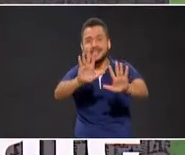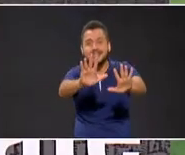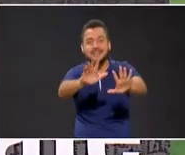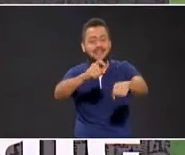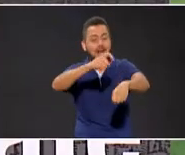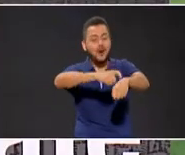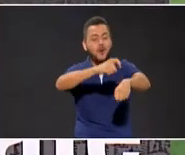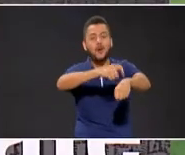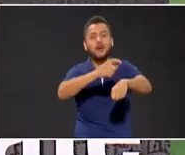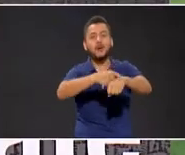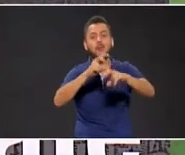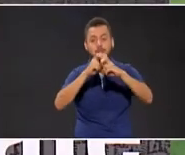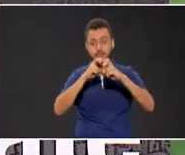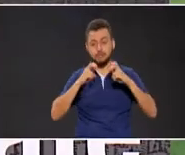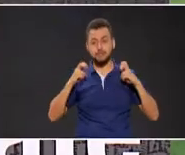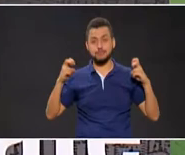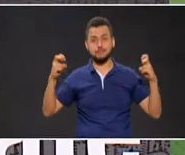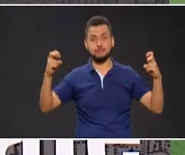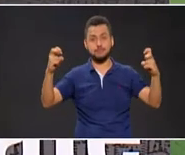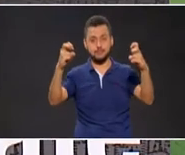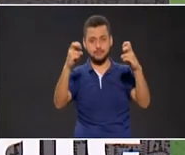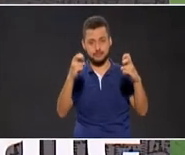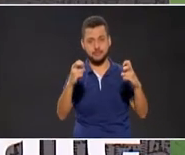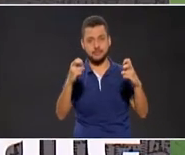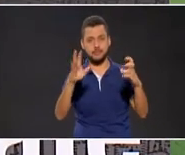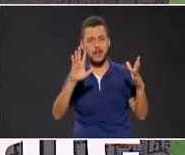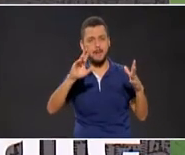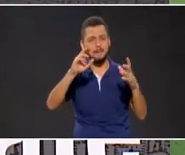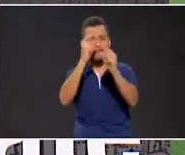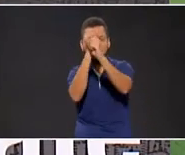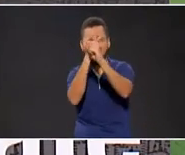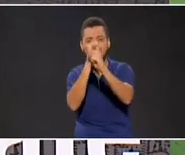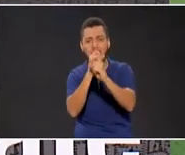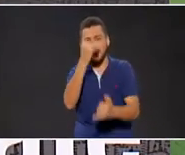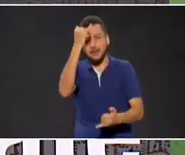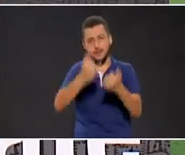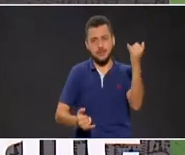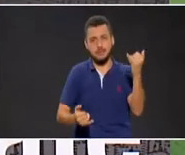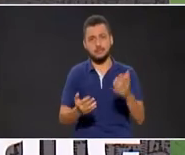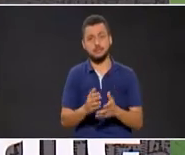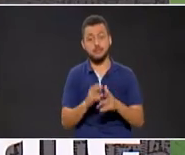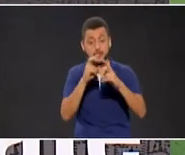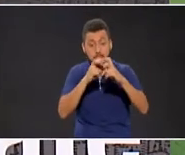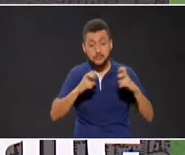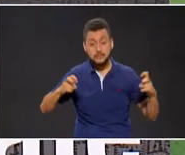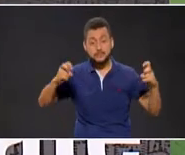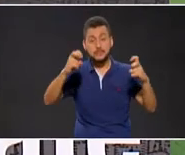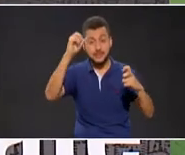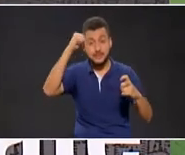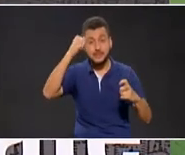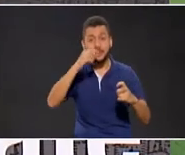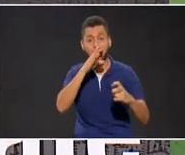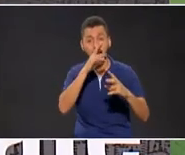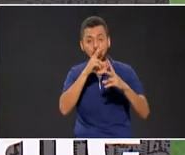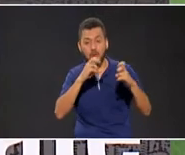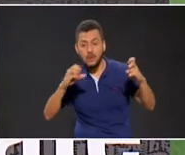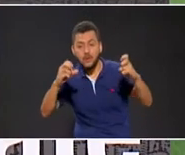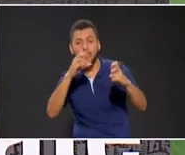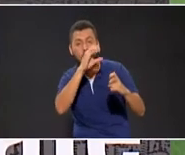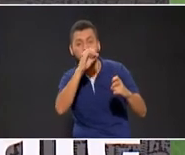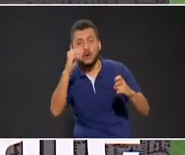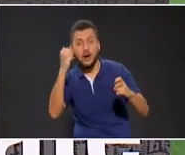del debate en el sentido de que este espacio esta última ronda los candidatos seleccionarán una balotta y seleccionarán con